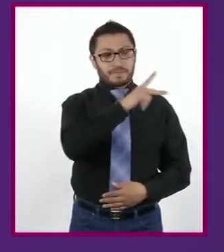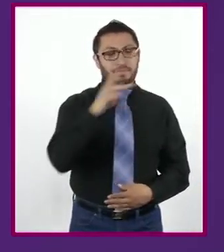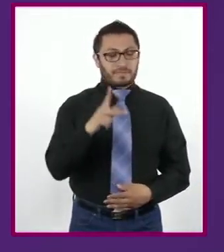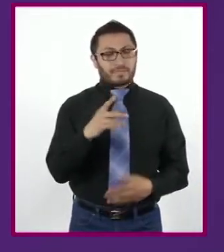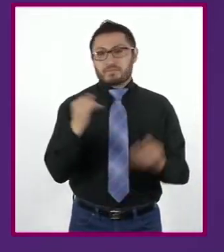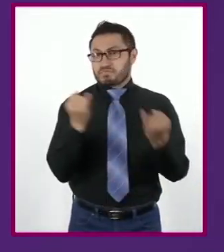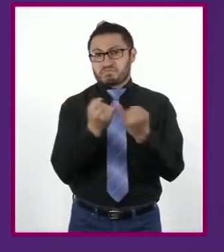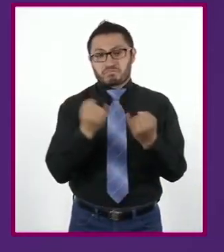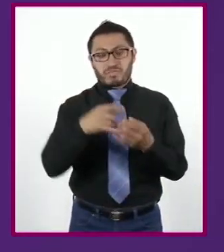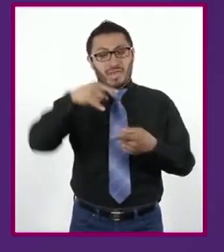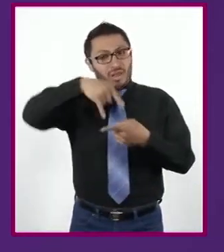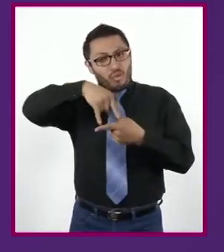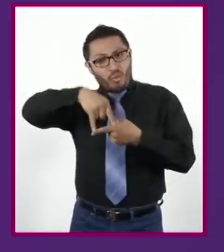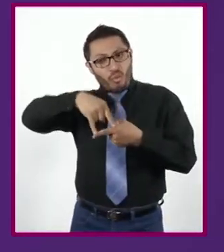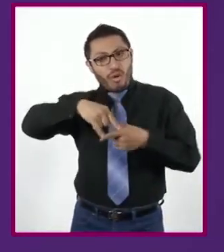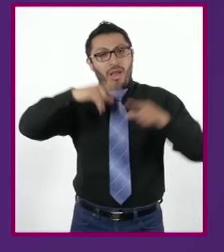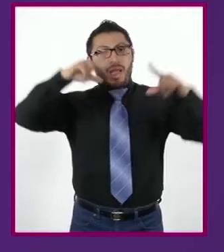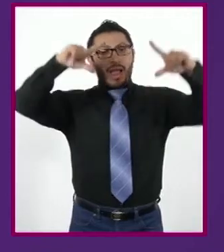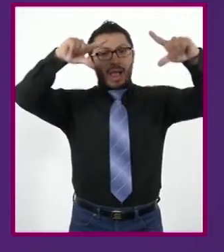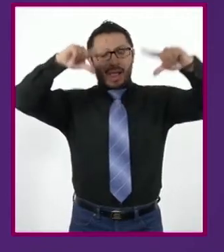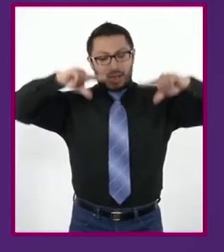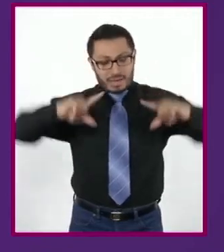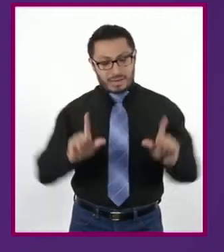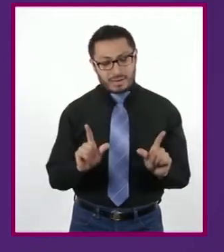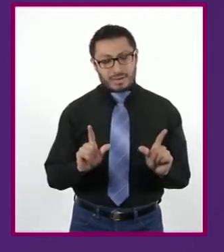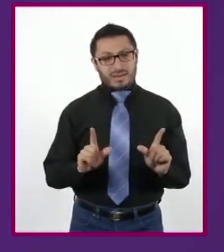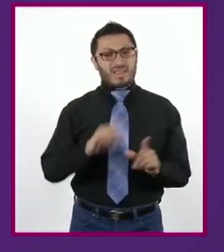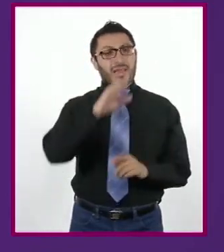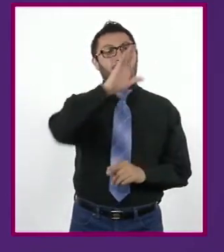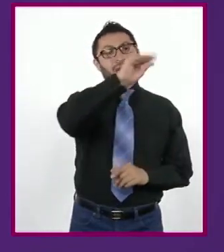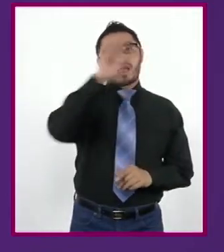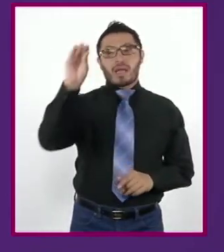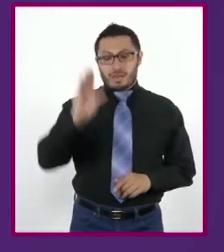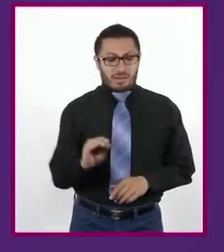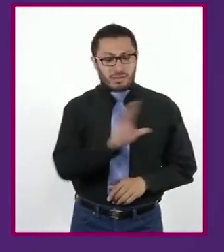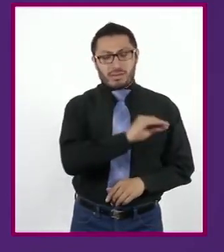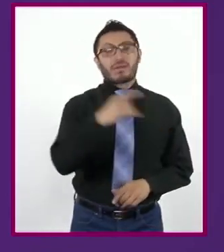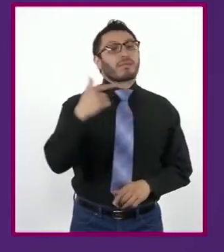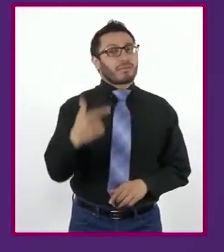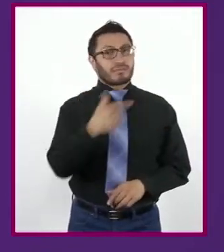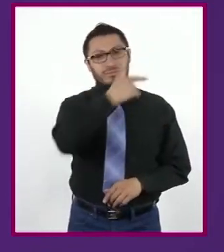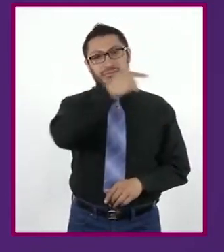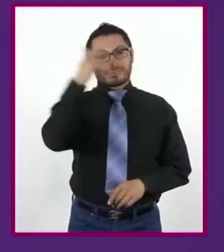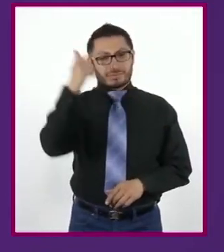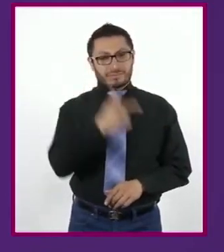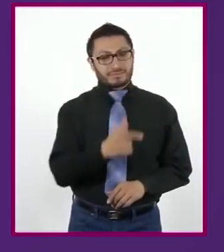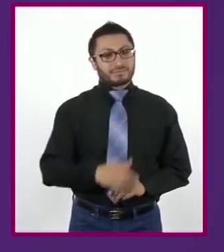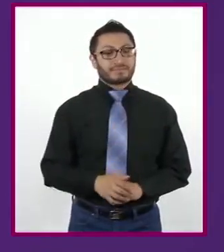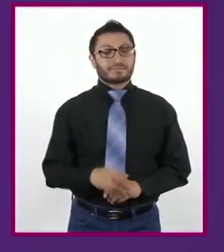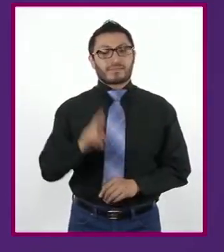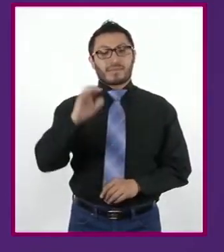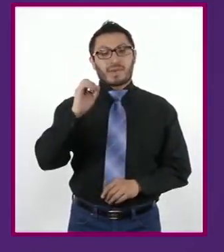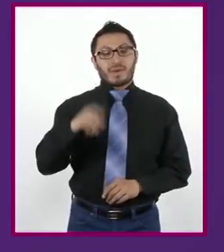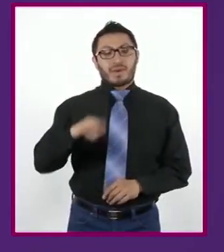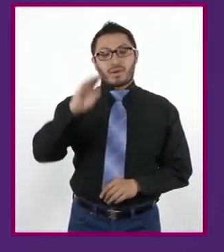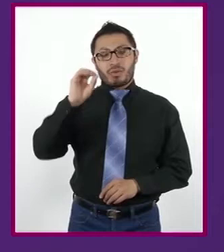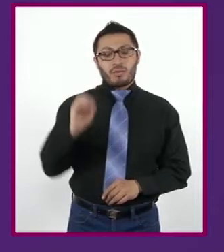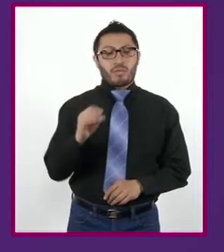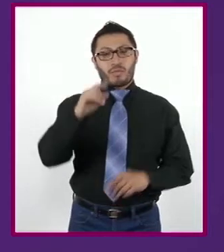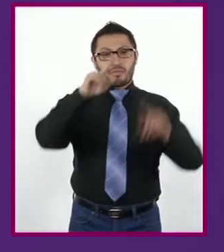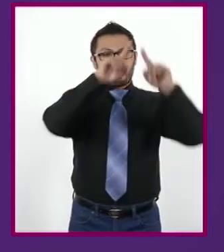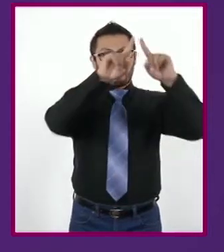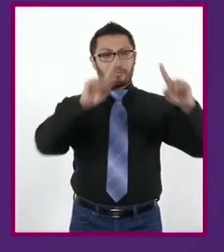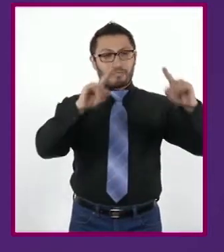Sus ángulos son rectos, es decir, miden 90 grados. El rombo tiene lados iguales,